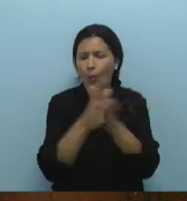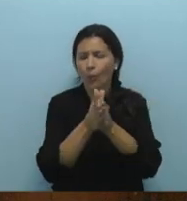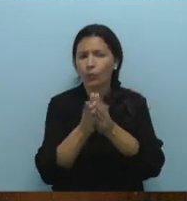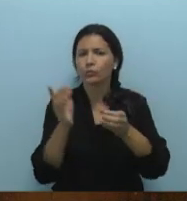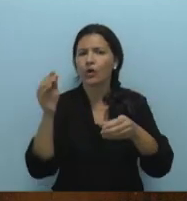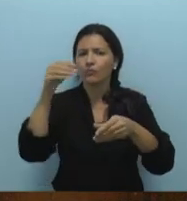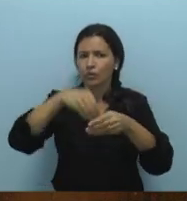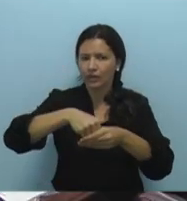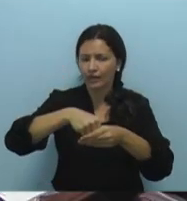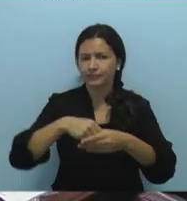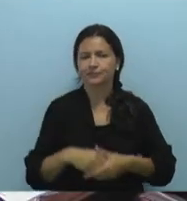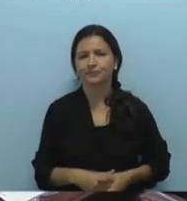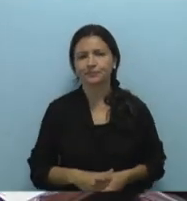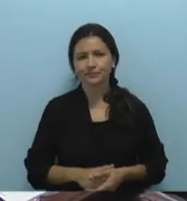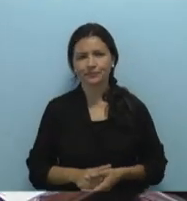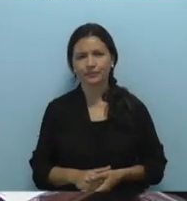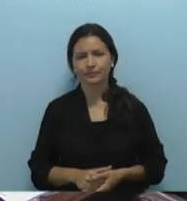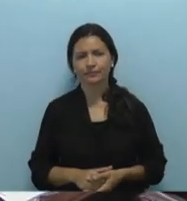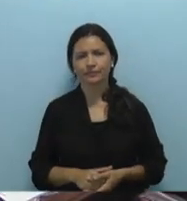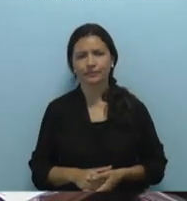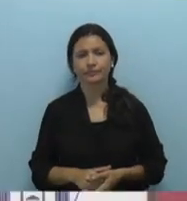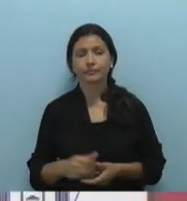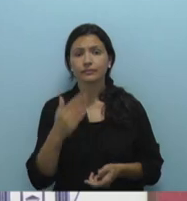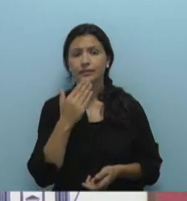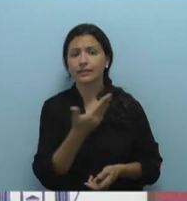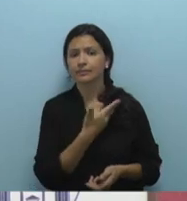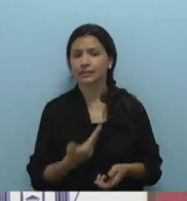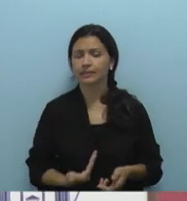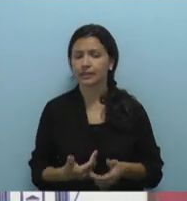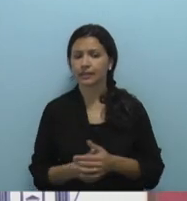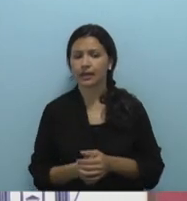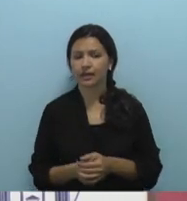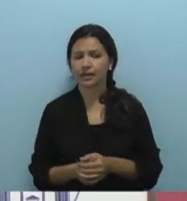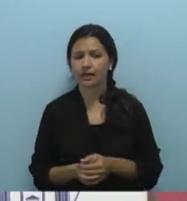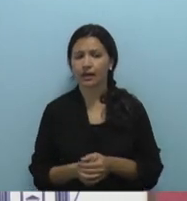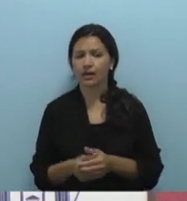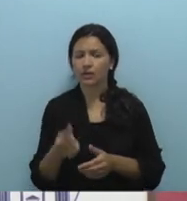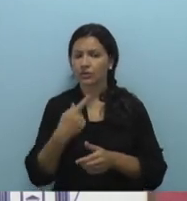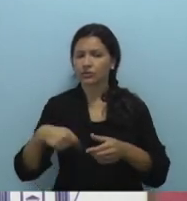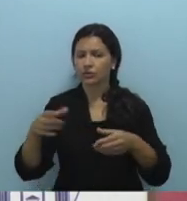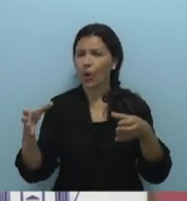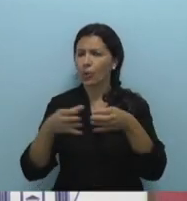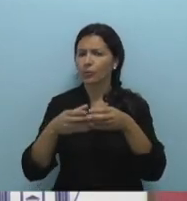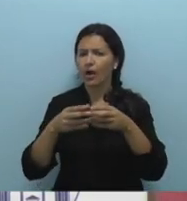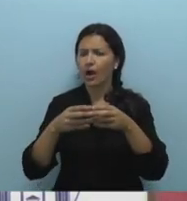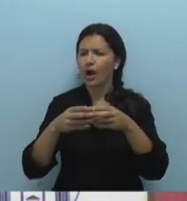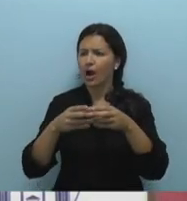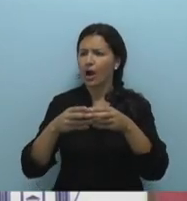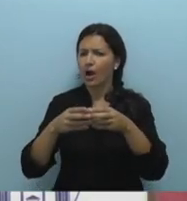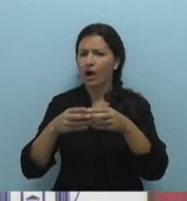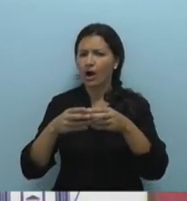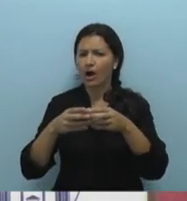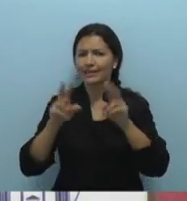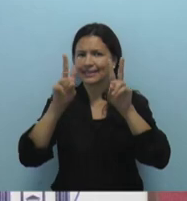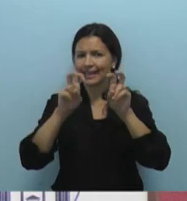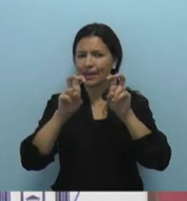diputado Emiliano Peralta. Gracias, presidenta. Es para dejar constancia que en el tratamiento en bloque de los asuntos, nuestro bloque vota negativamente